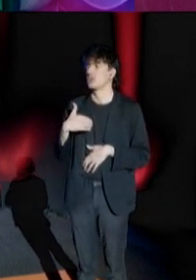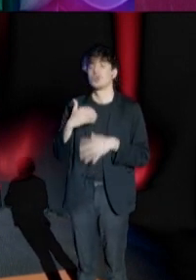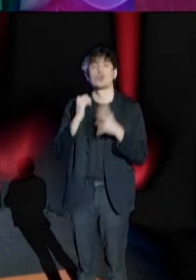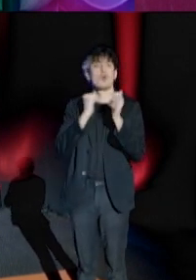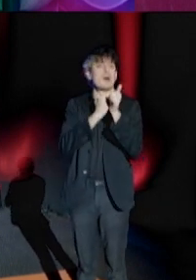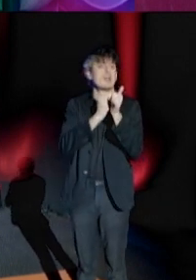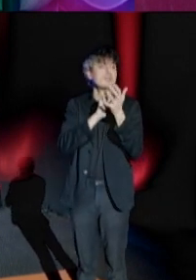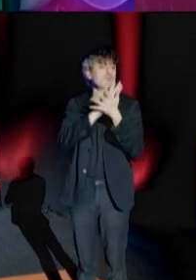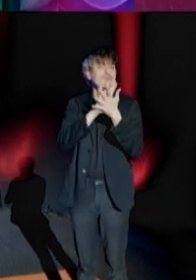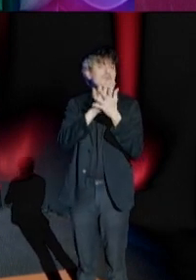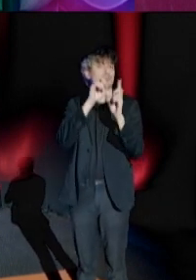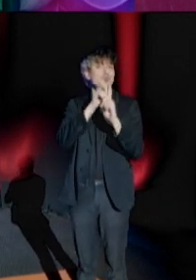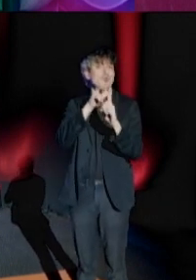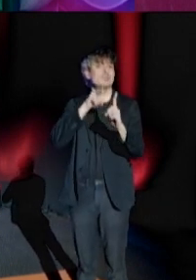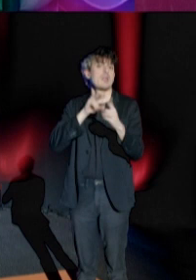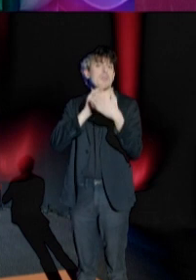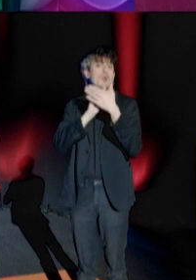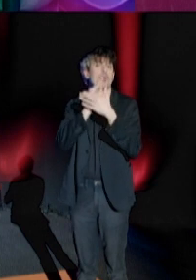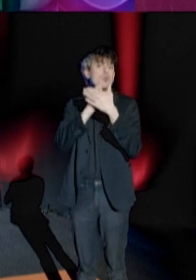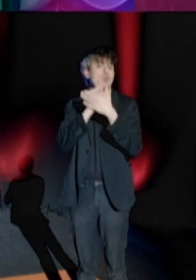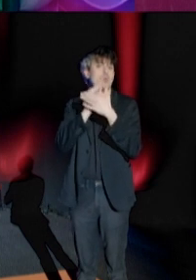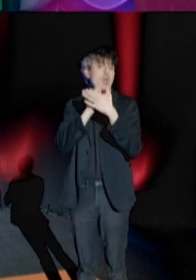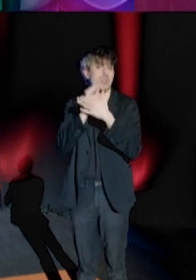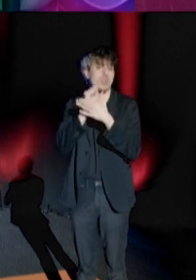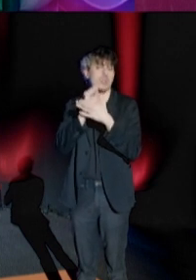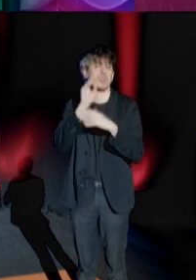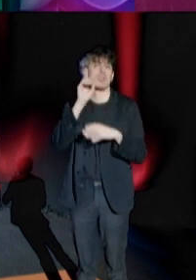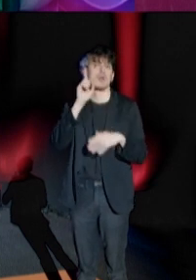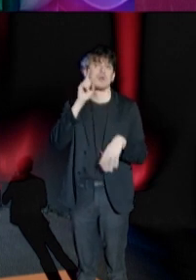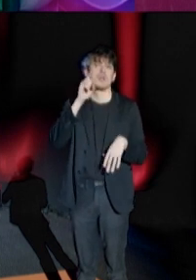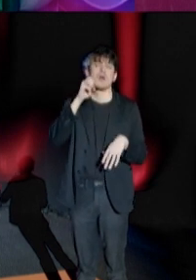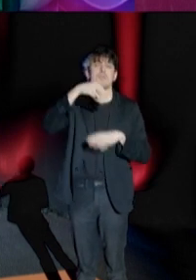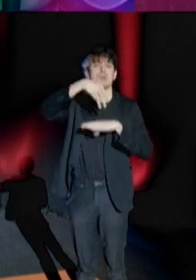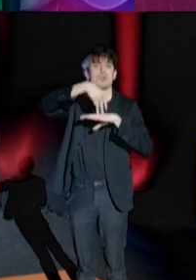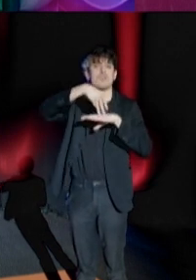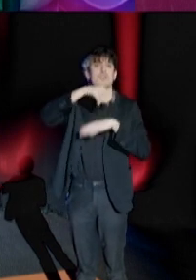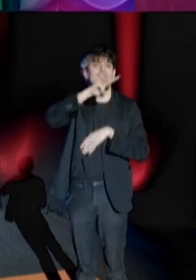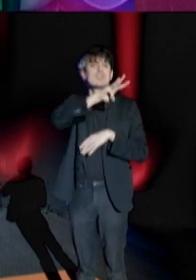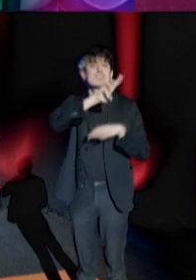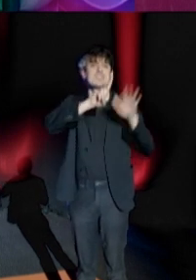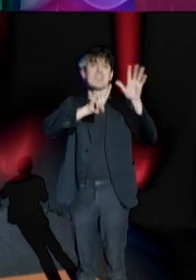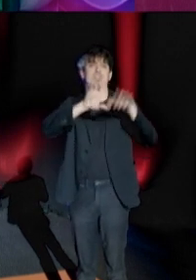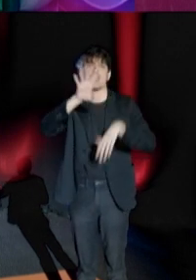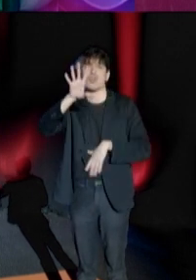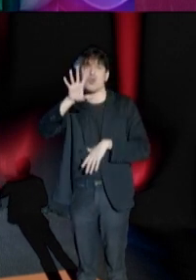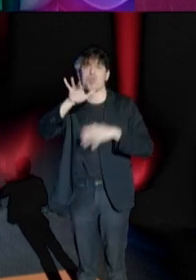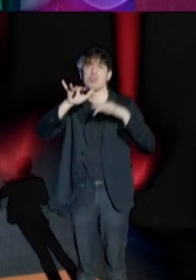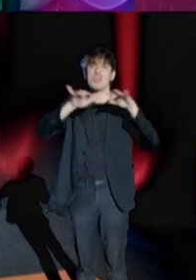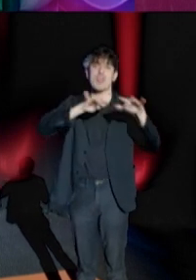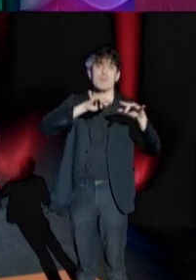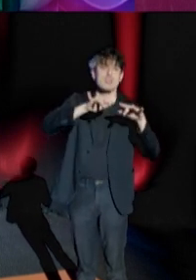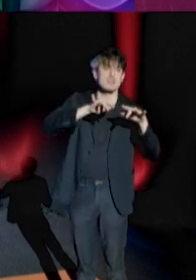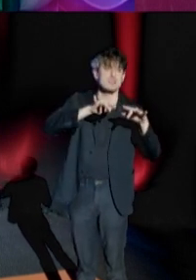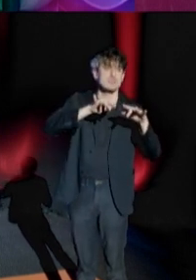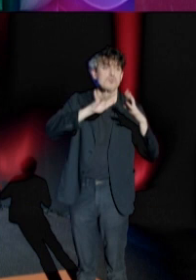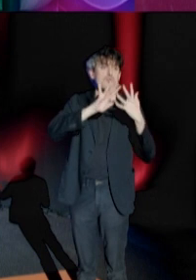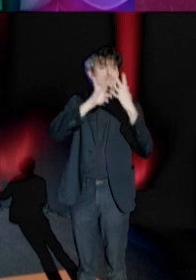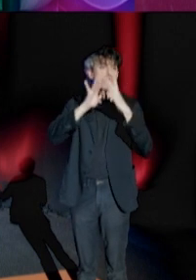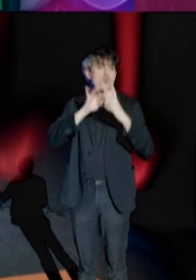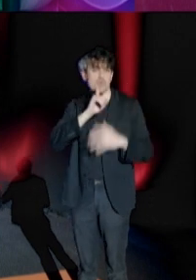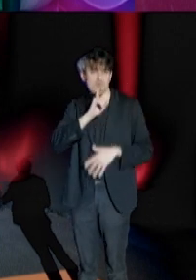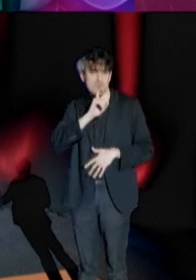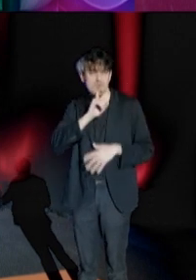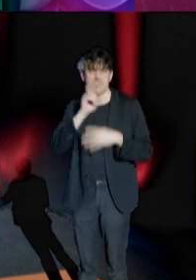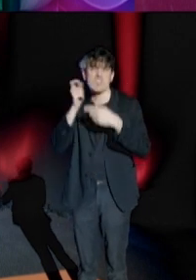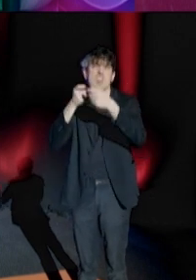vista de productividad hemos hablado de Cómo podemos hablar con Microsoft 365 Cómo podemos hablar con dynamics Qué pasaría si podemos hablar con